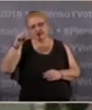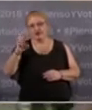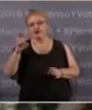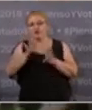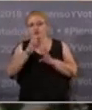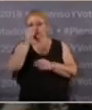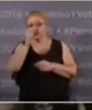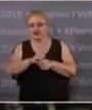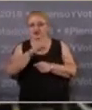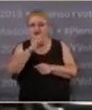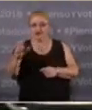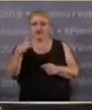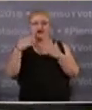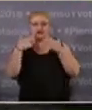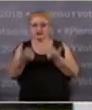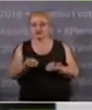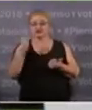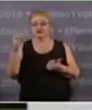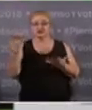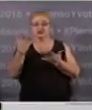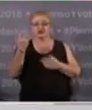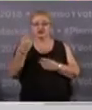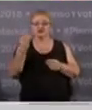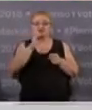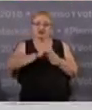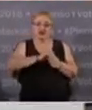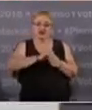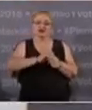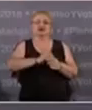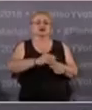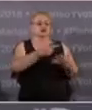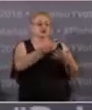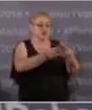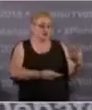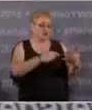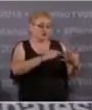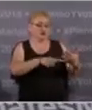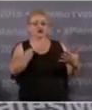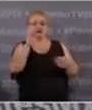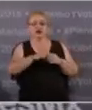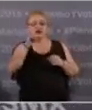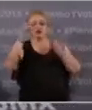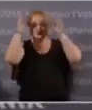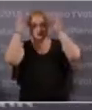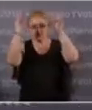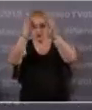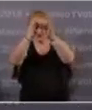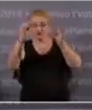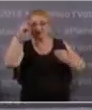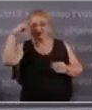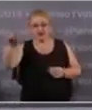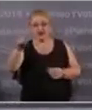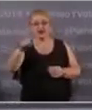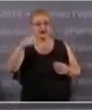que existieran los protocolos en las aduanas para detener, encontrar y luego